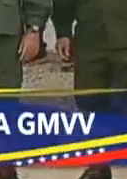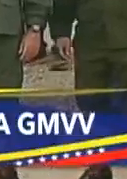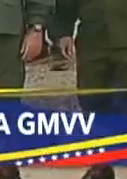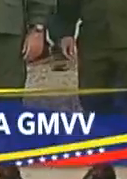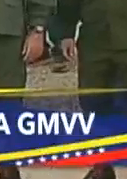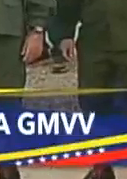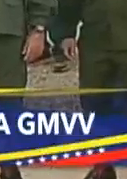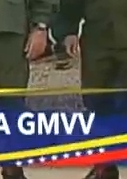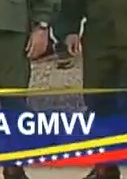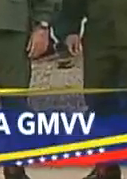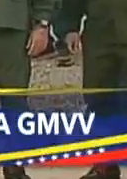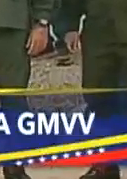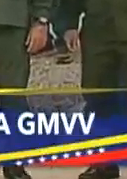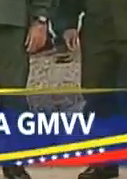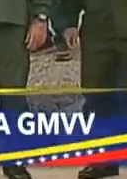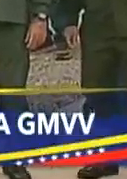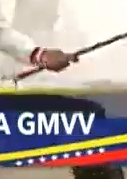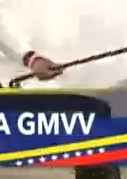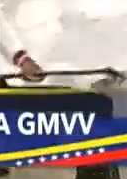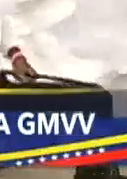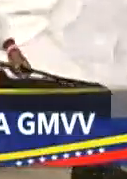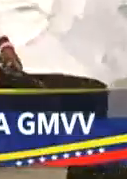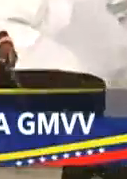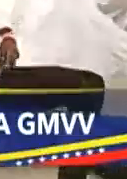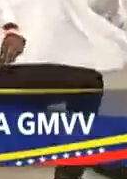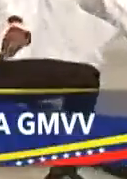Políticas públicas en materia de vivienda